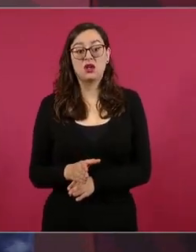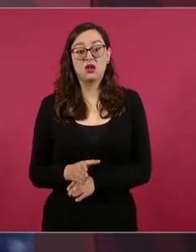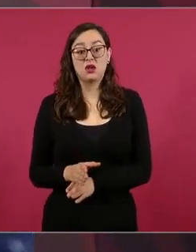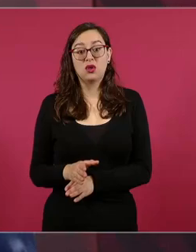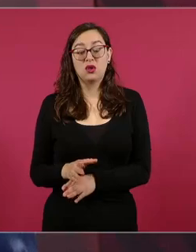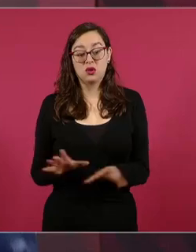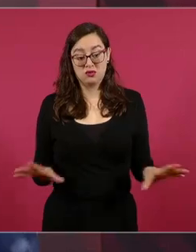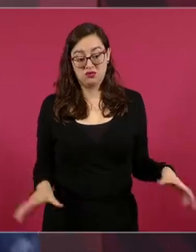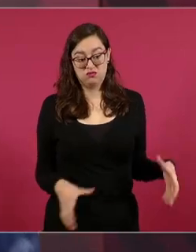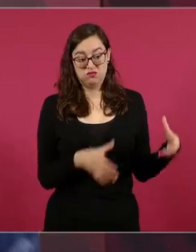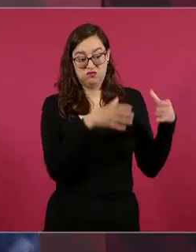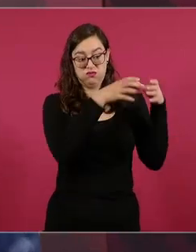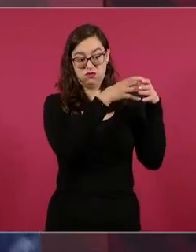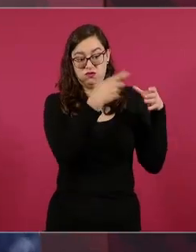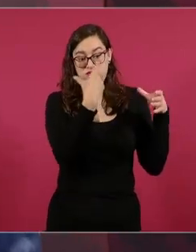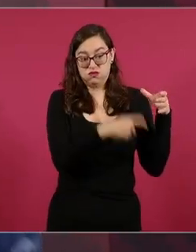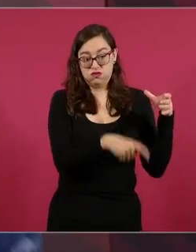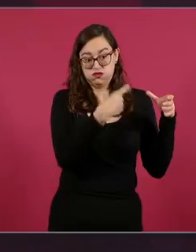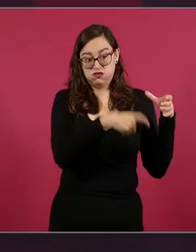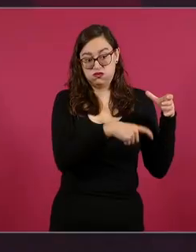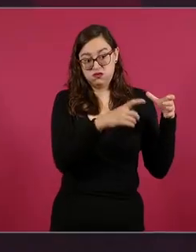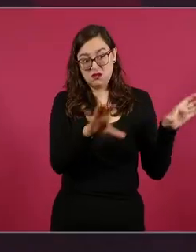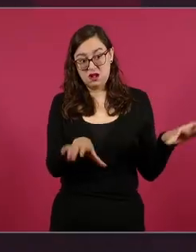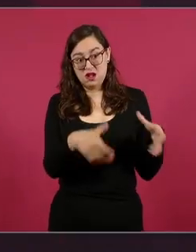las cúpulas